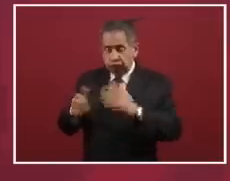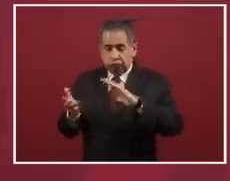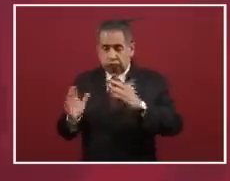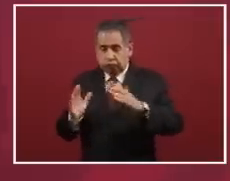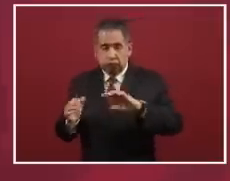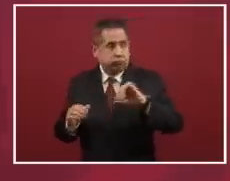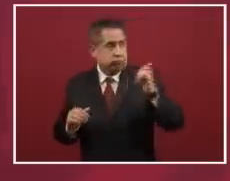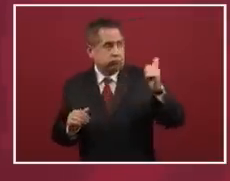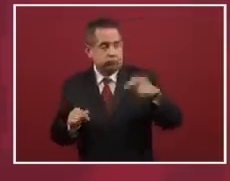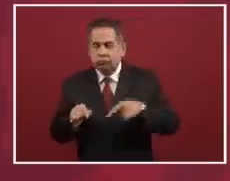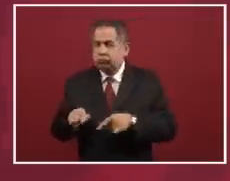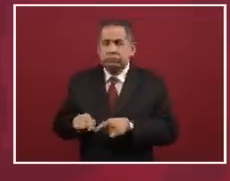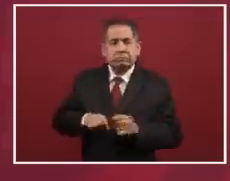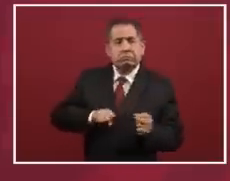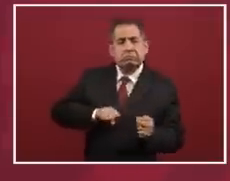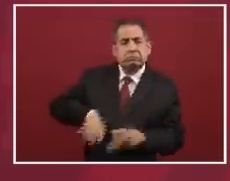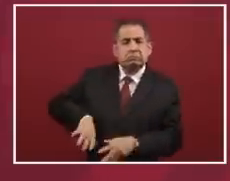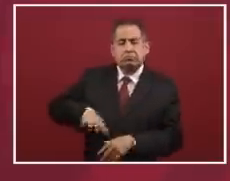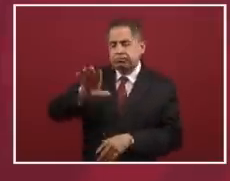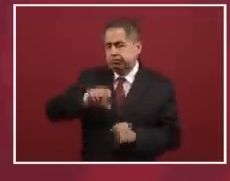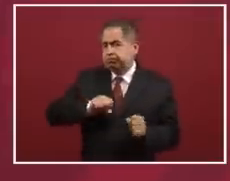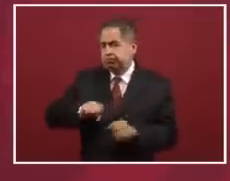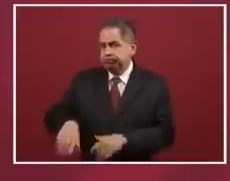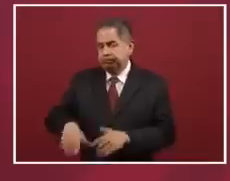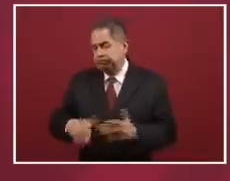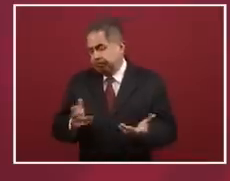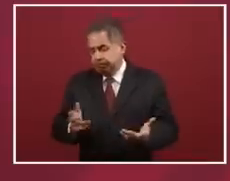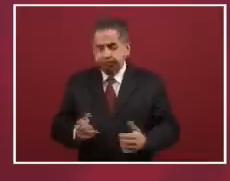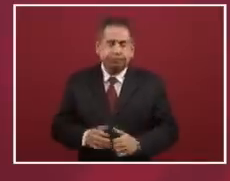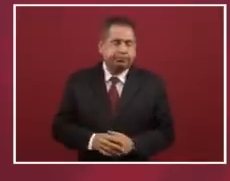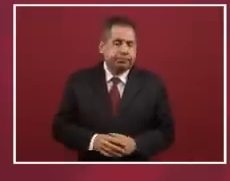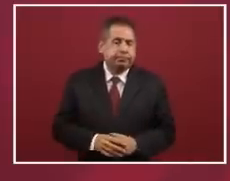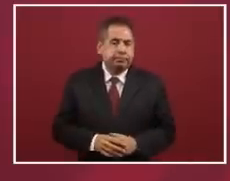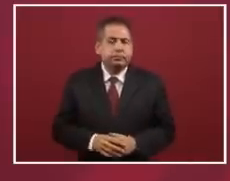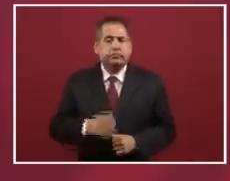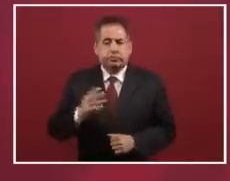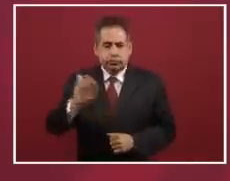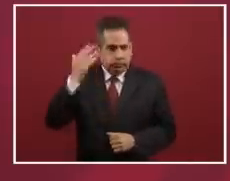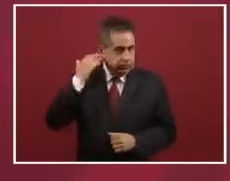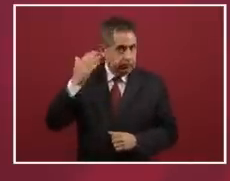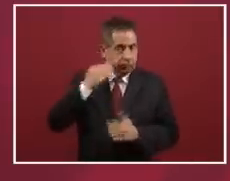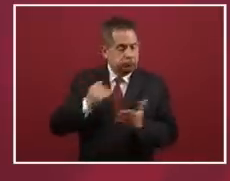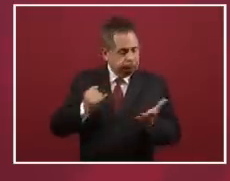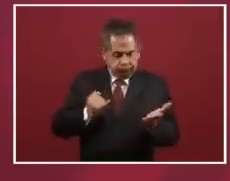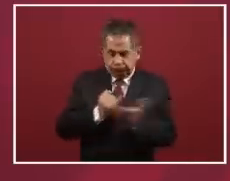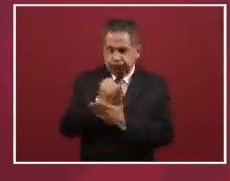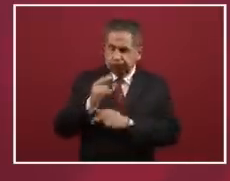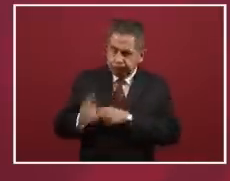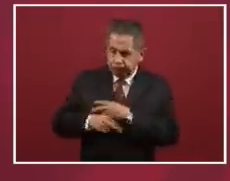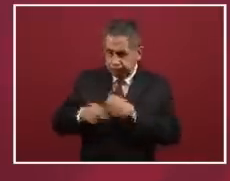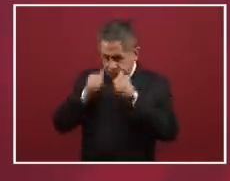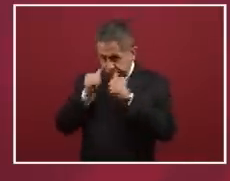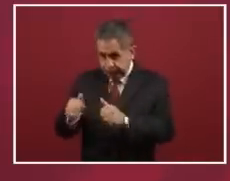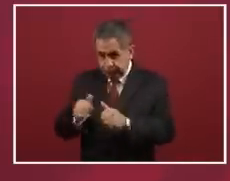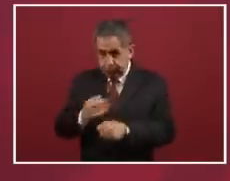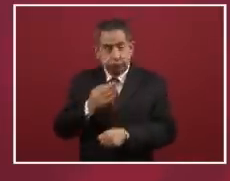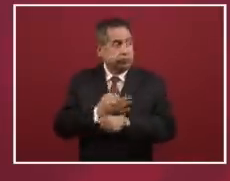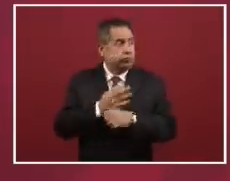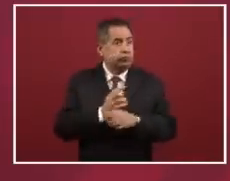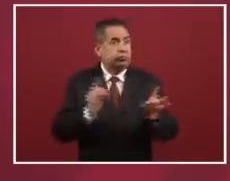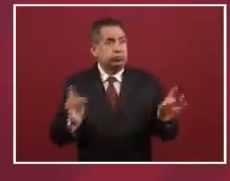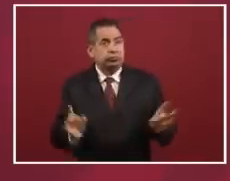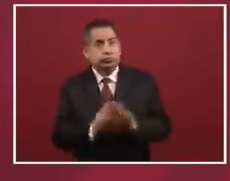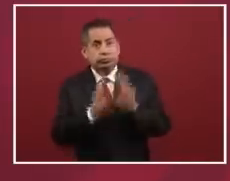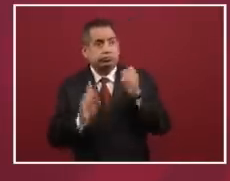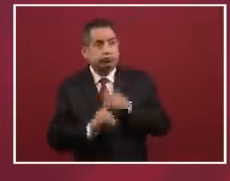otras áreas del país y desde luego con la frontera norte. Entonces, ya se había tomado esa decisión. Con todo esto que está ocurriendo, se